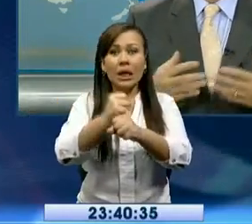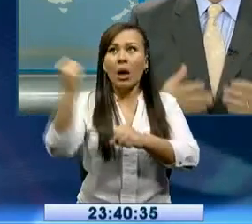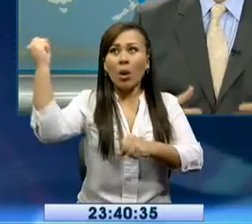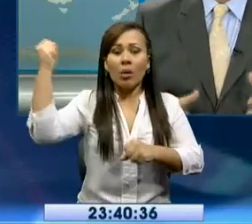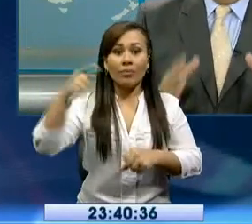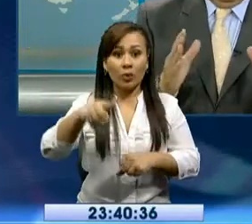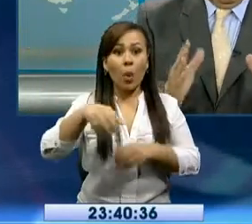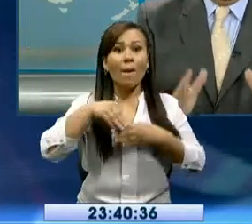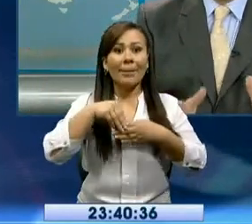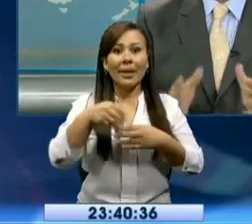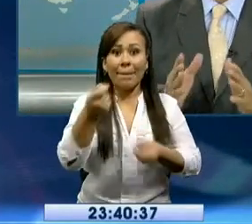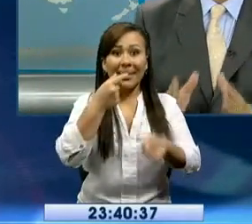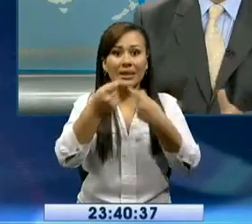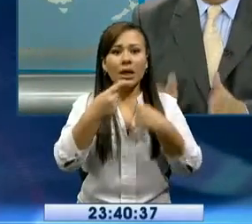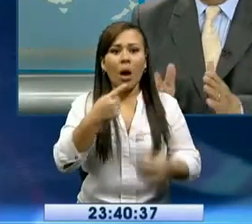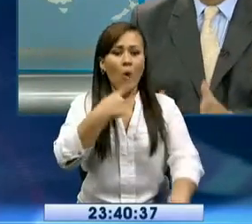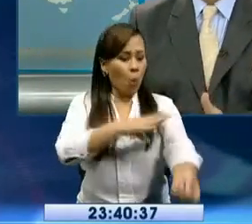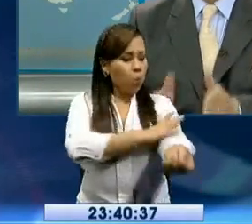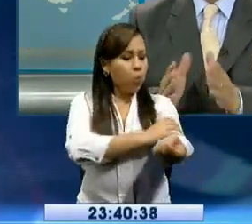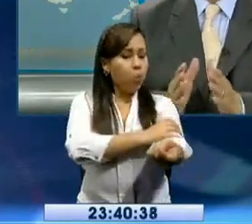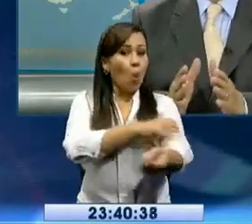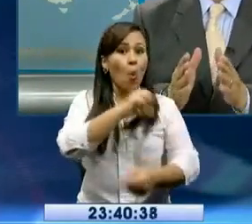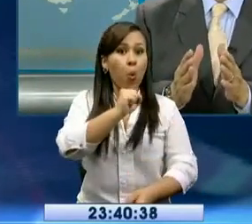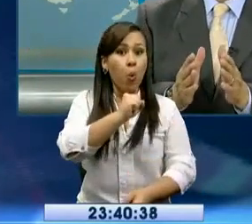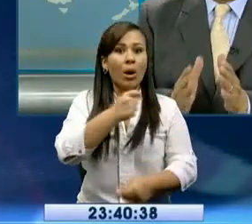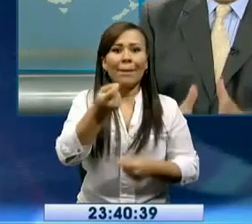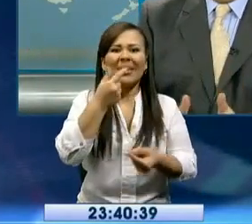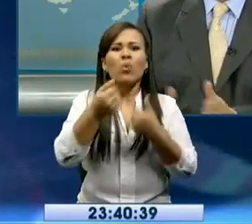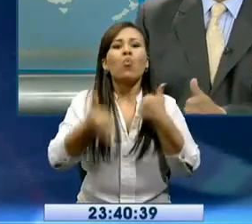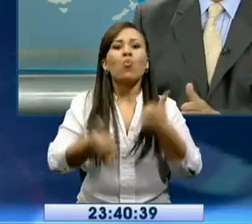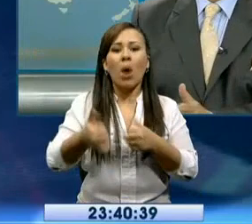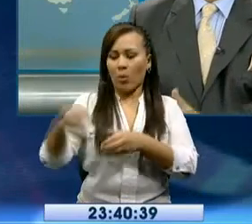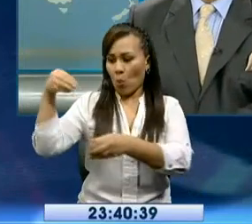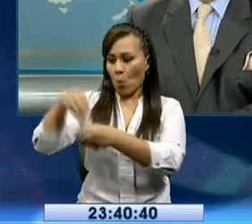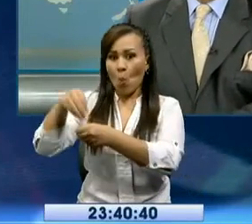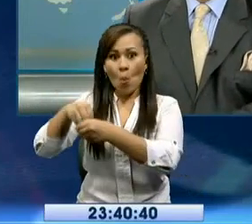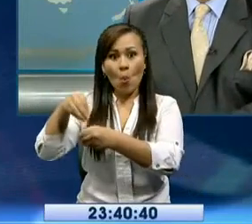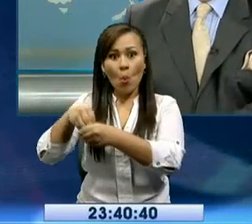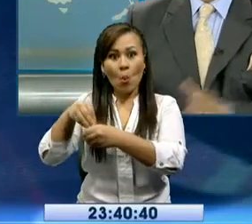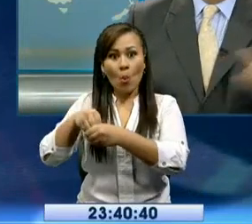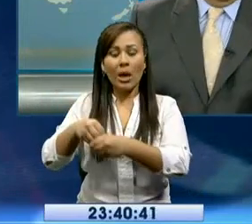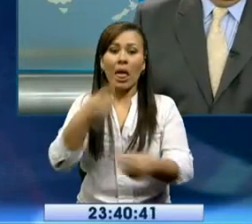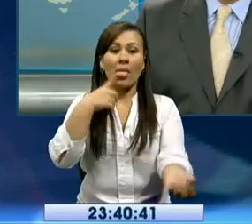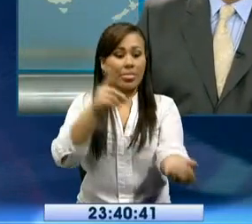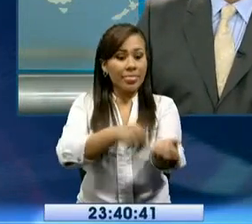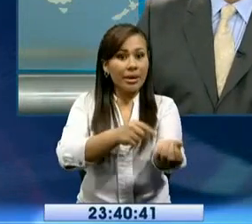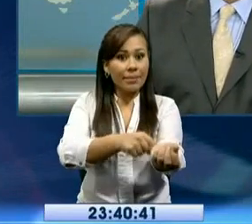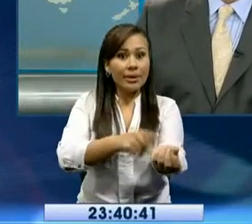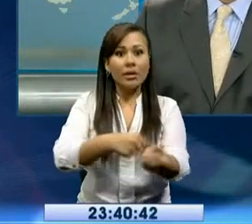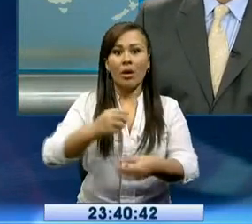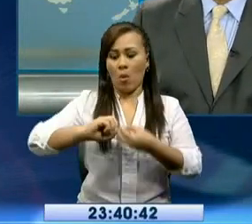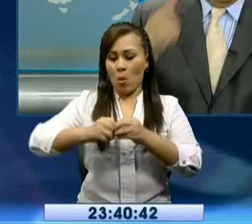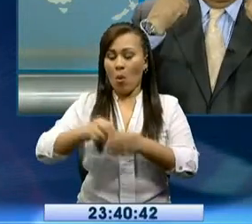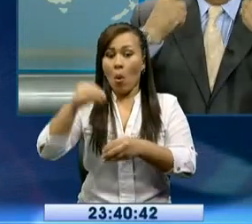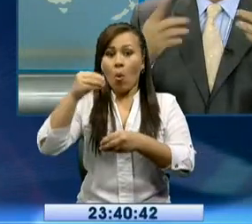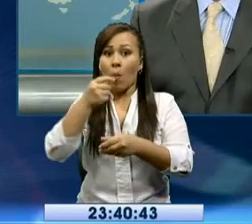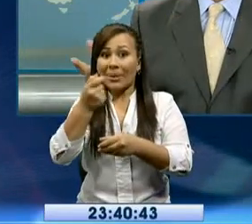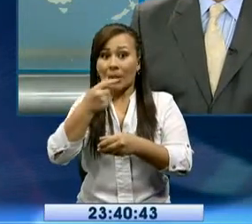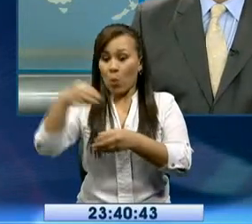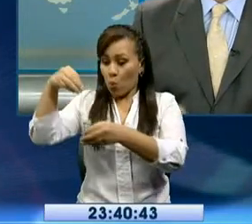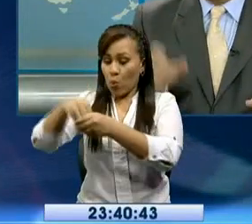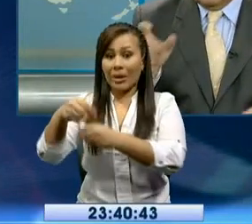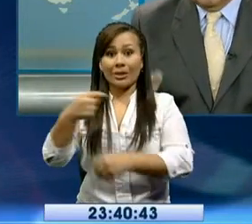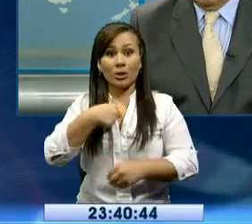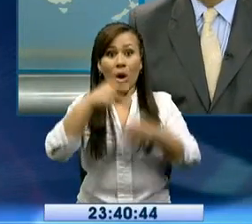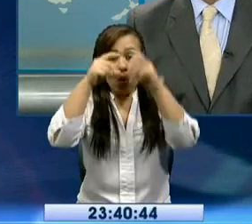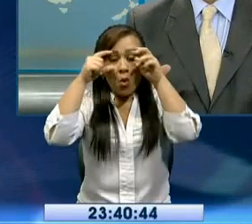de una medicina, mantenga esa medicina siempre en reemplazo en la mochila y la otra que consume. En mi caso, que uso